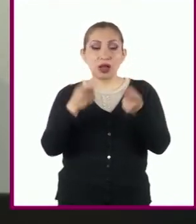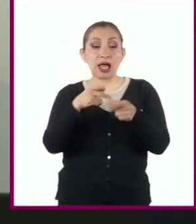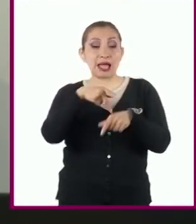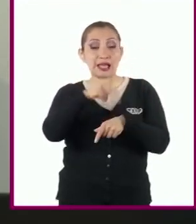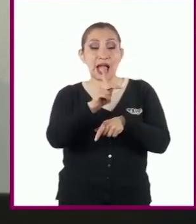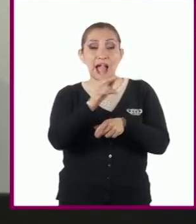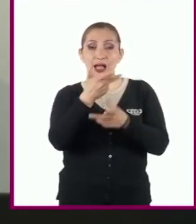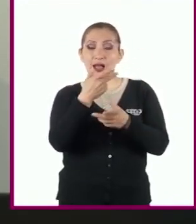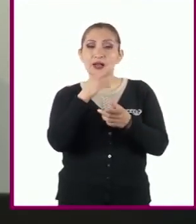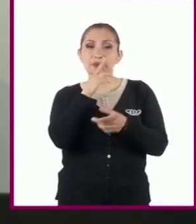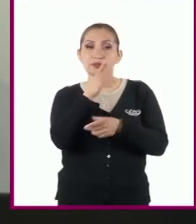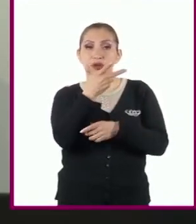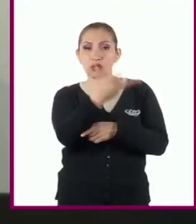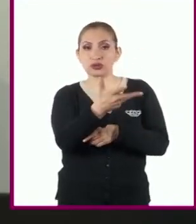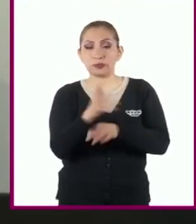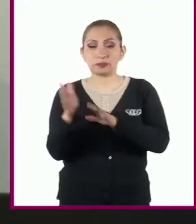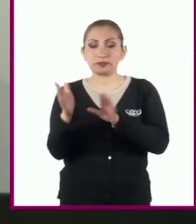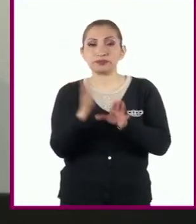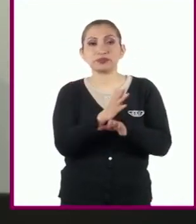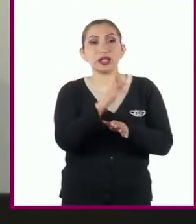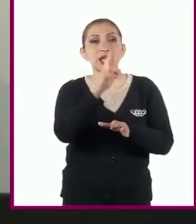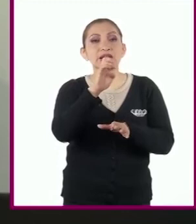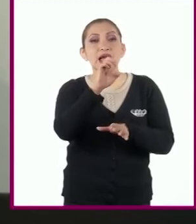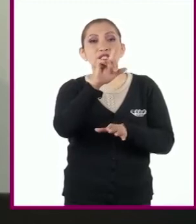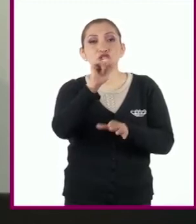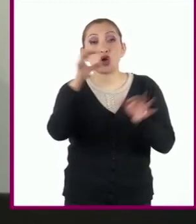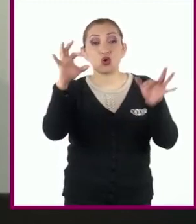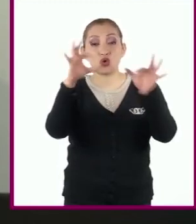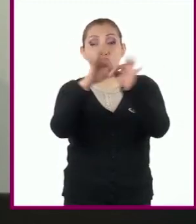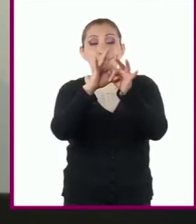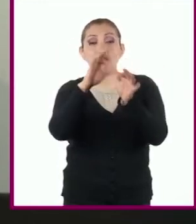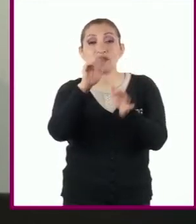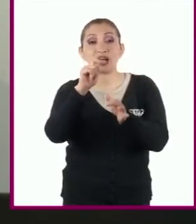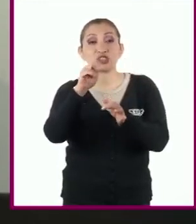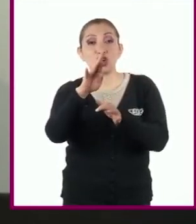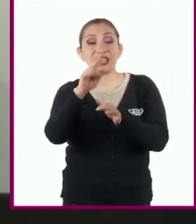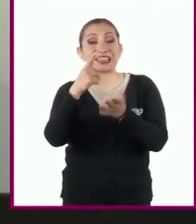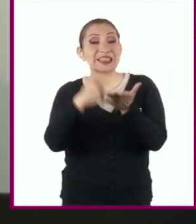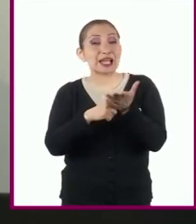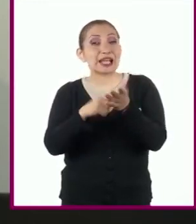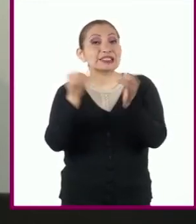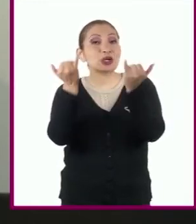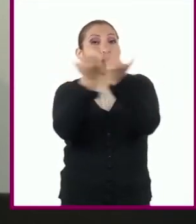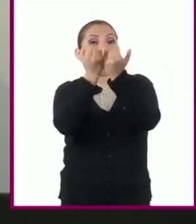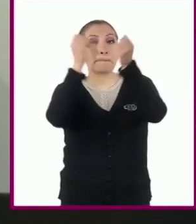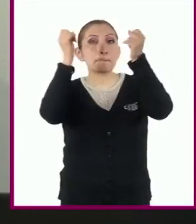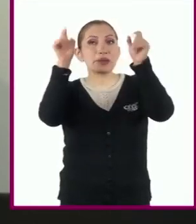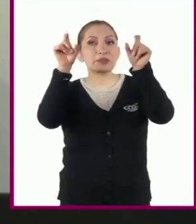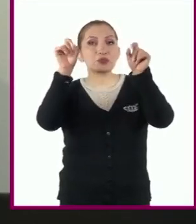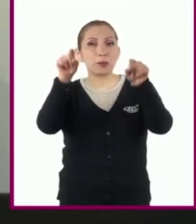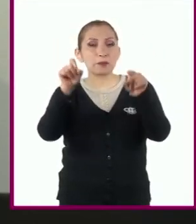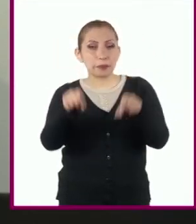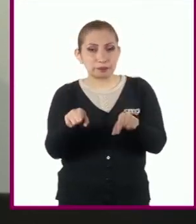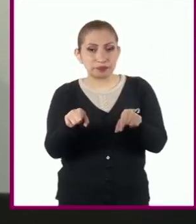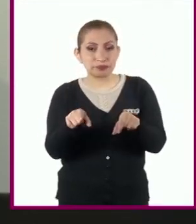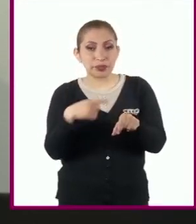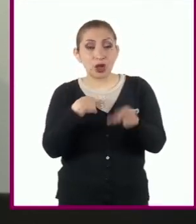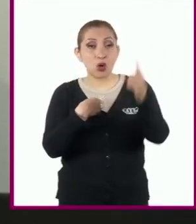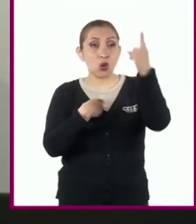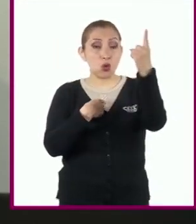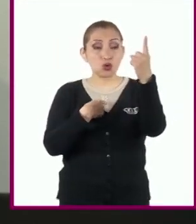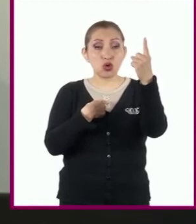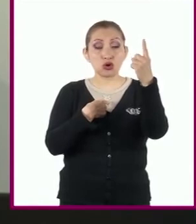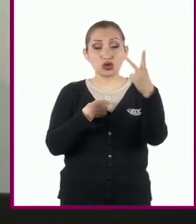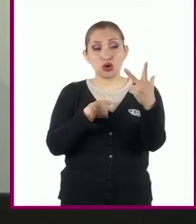es igual a 8. Sus razones internas o factores internos son iguales. La razón entre 1